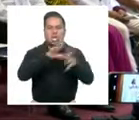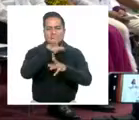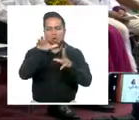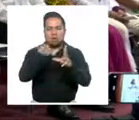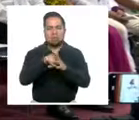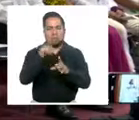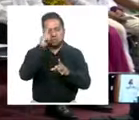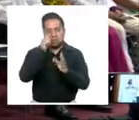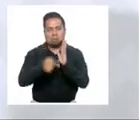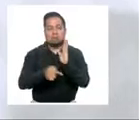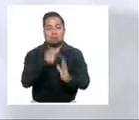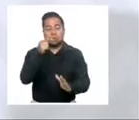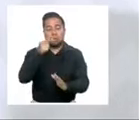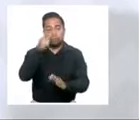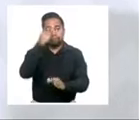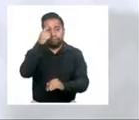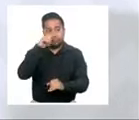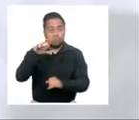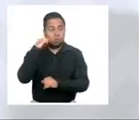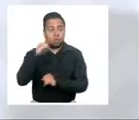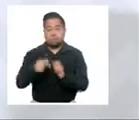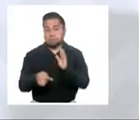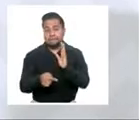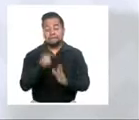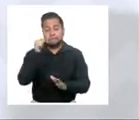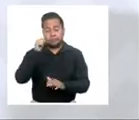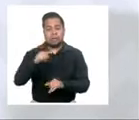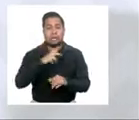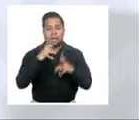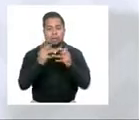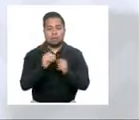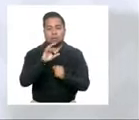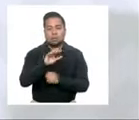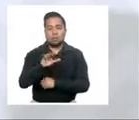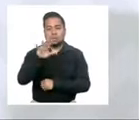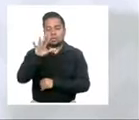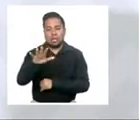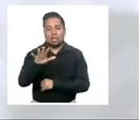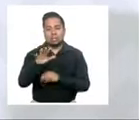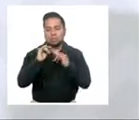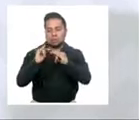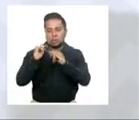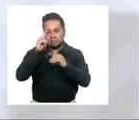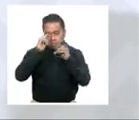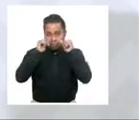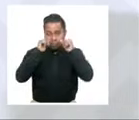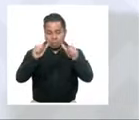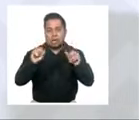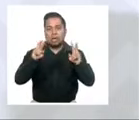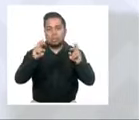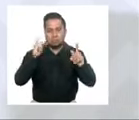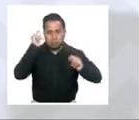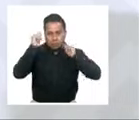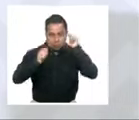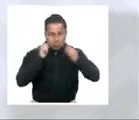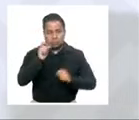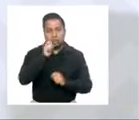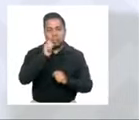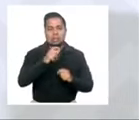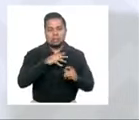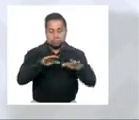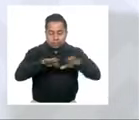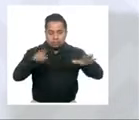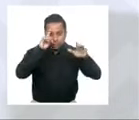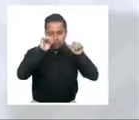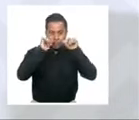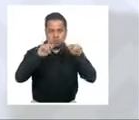que se ha tenido a lo largo de la historia. Por primera vez se tiene 55 booths para prestadores de servicios turísticos, barras de